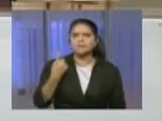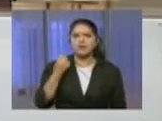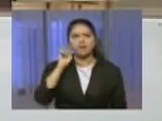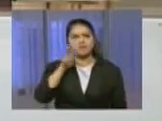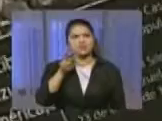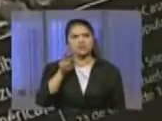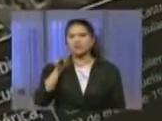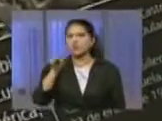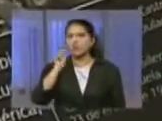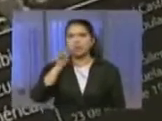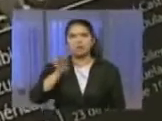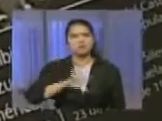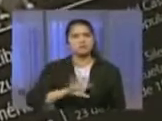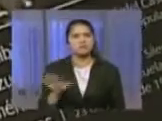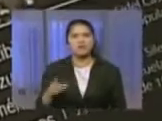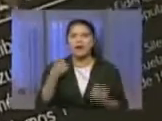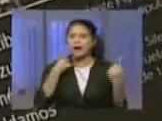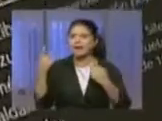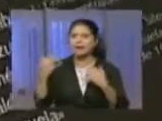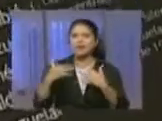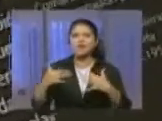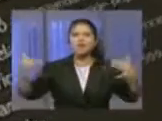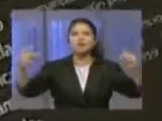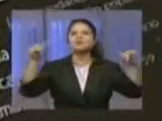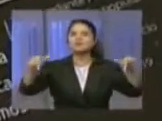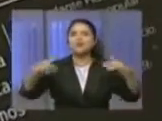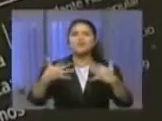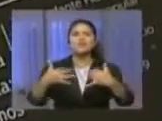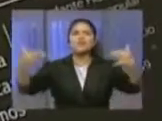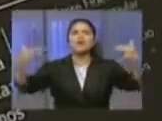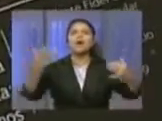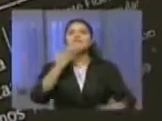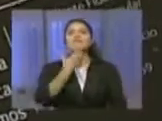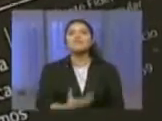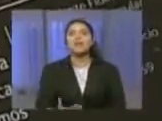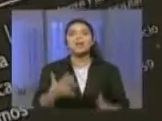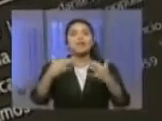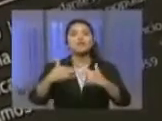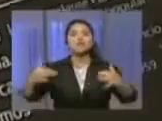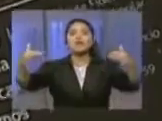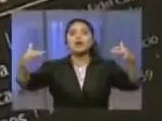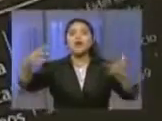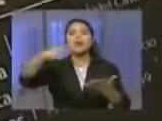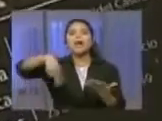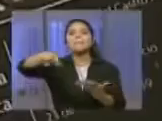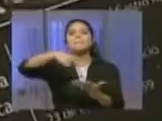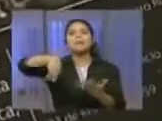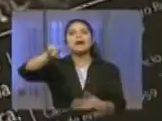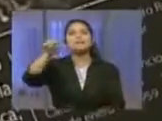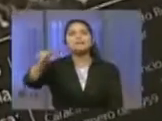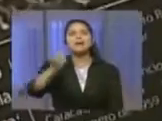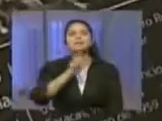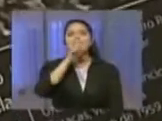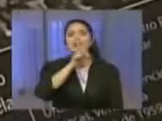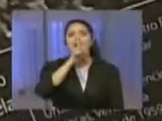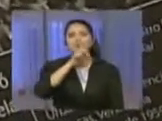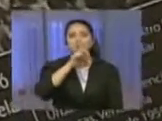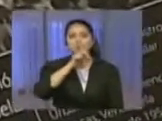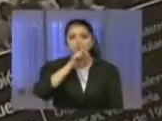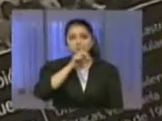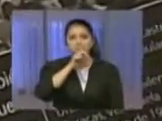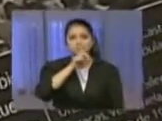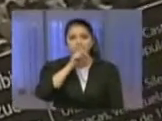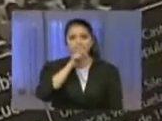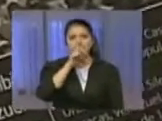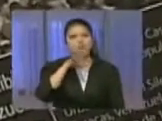Jorge Esta es la foto del miting de Fidel en la plaza oleari del Silencio donde